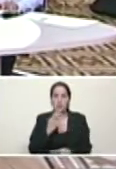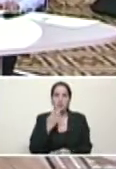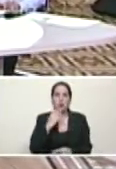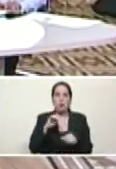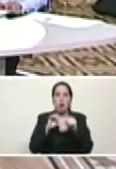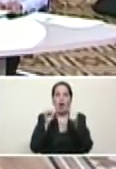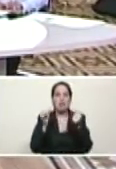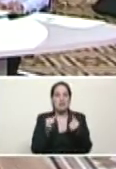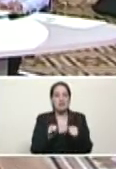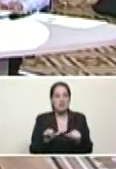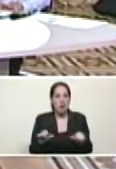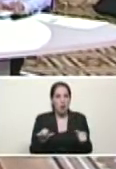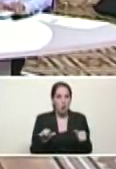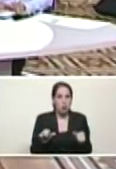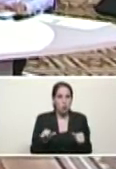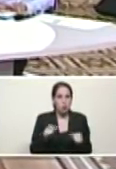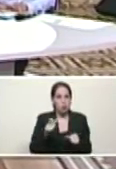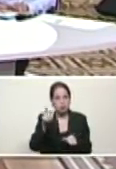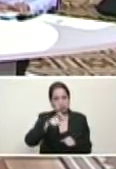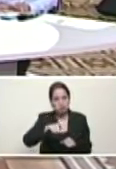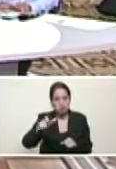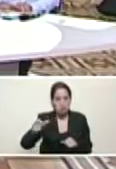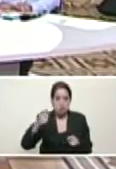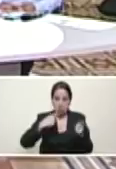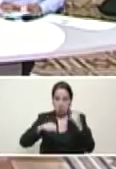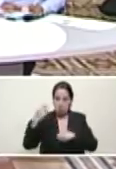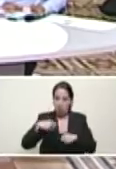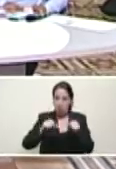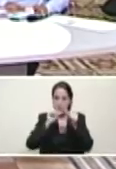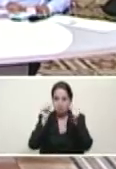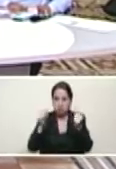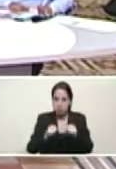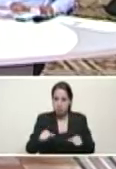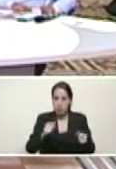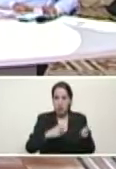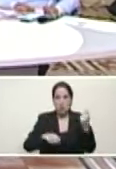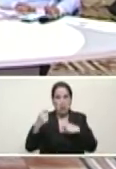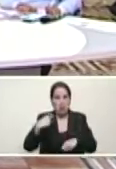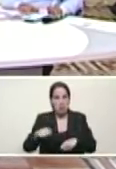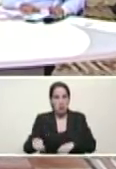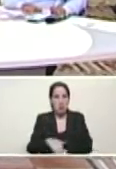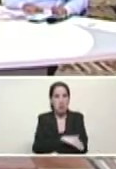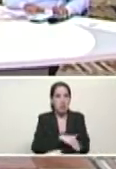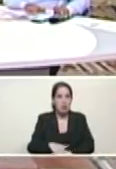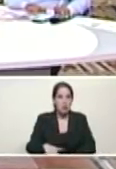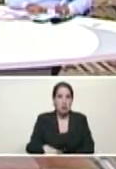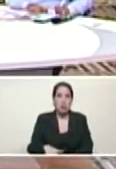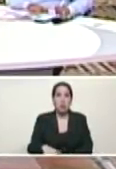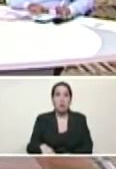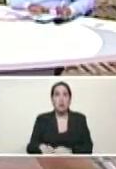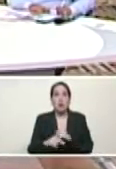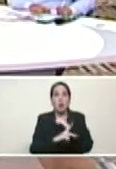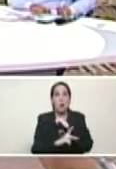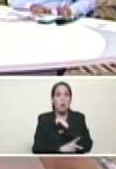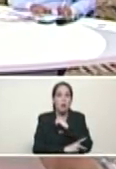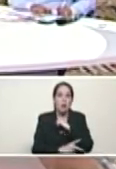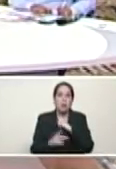artesanos, que vendan su artesanía en los bulevares, plazas, parques, por